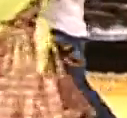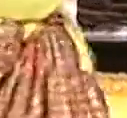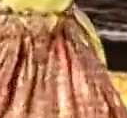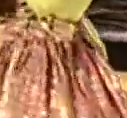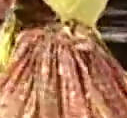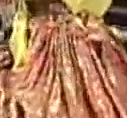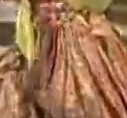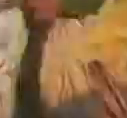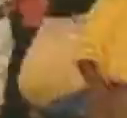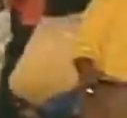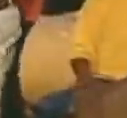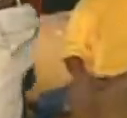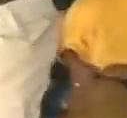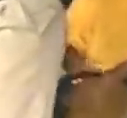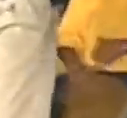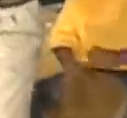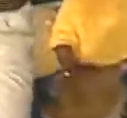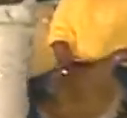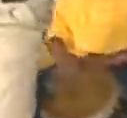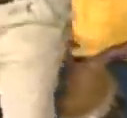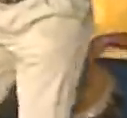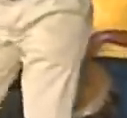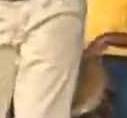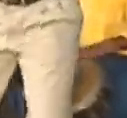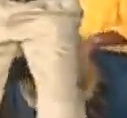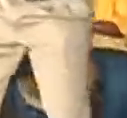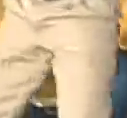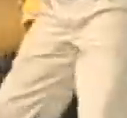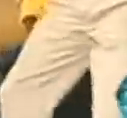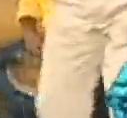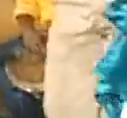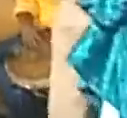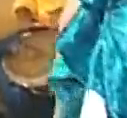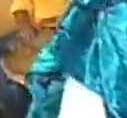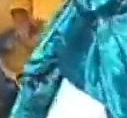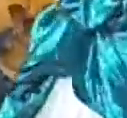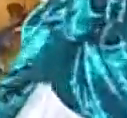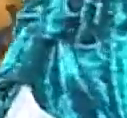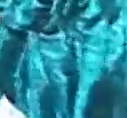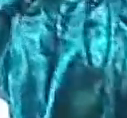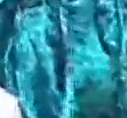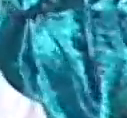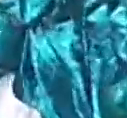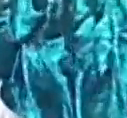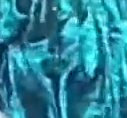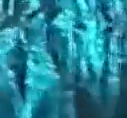Isidora, Isidora, Isidora, calla